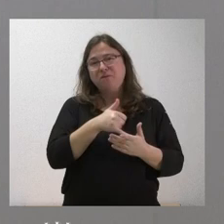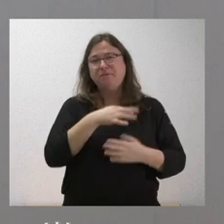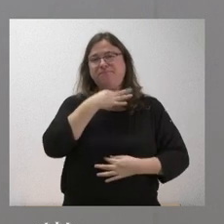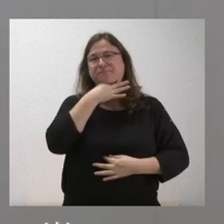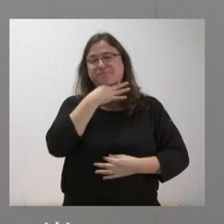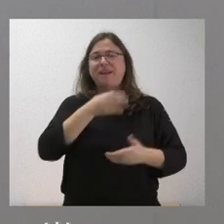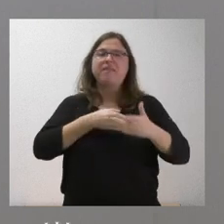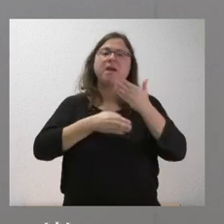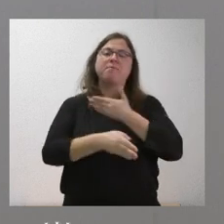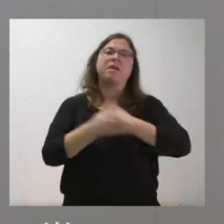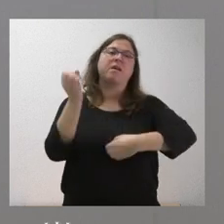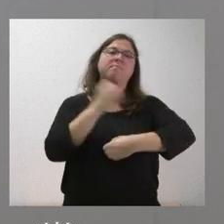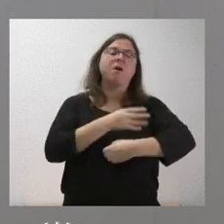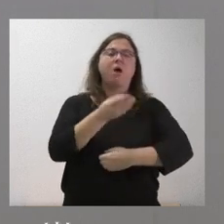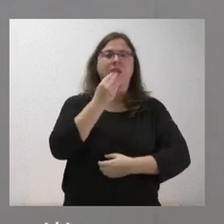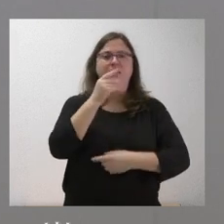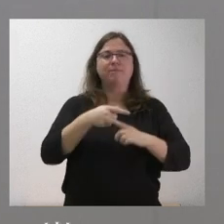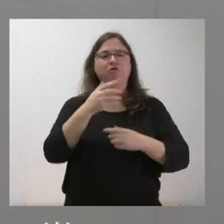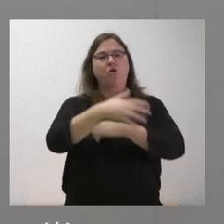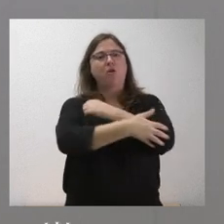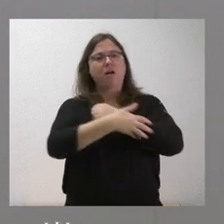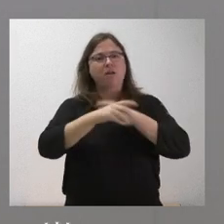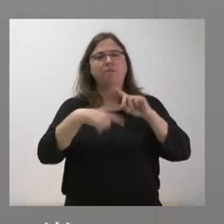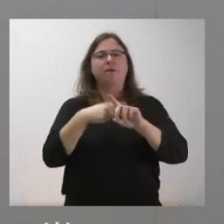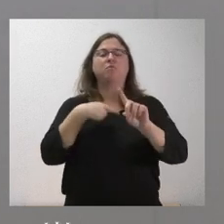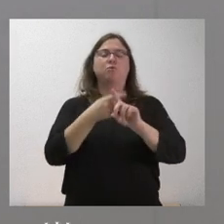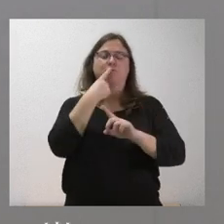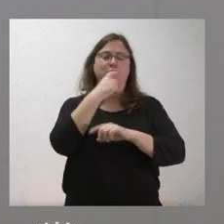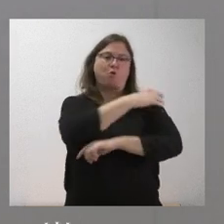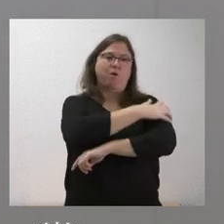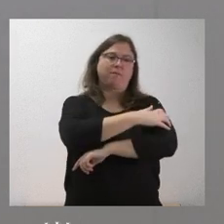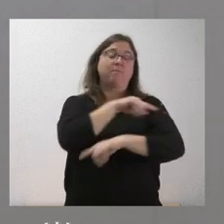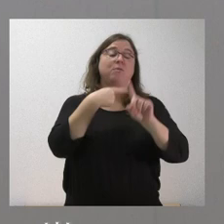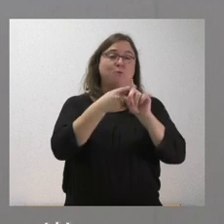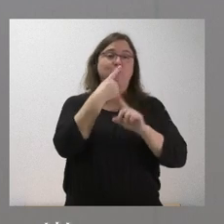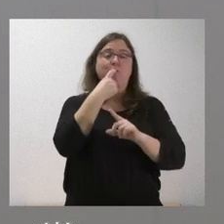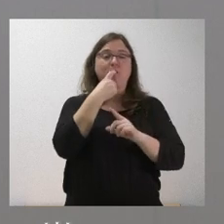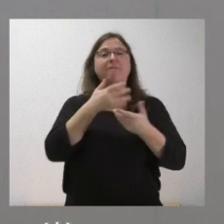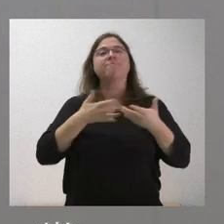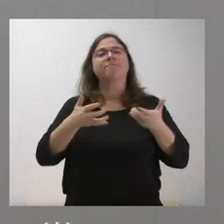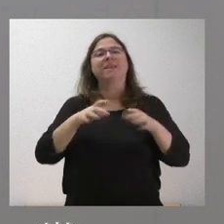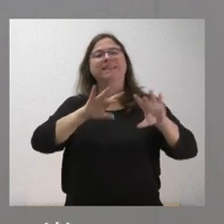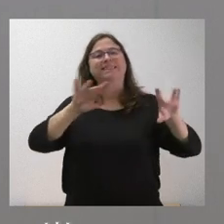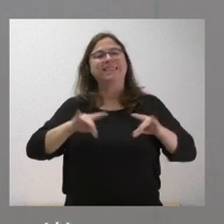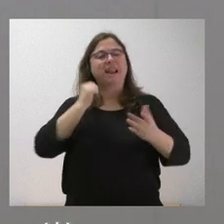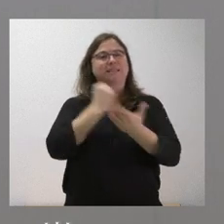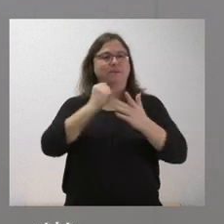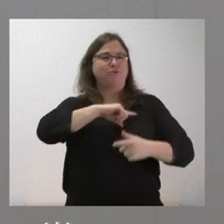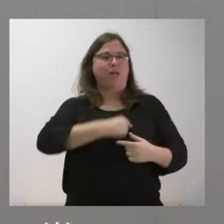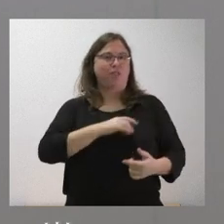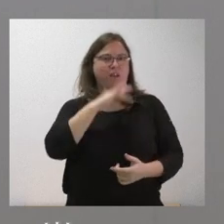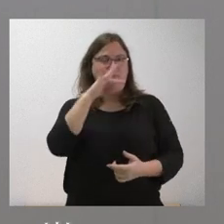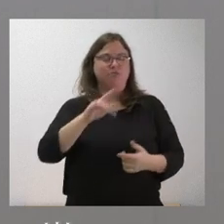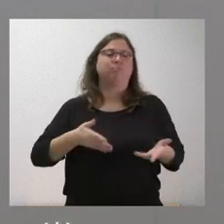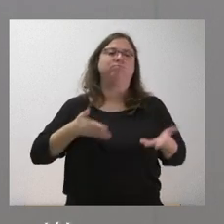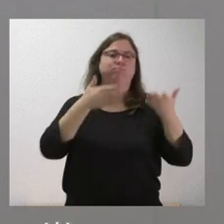banco de alimentos caritas y crur roja para distribuir productos de tierra de sabor las tres entidades cada una de ellas que son sin ánimo de lucro van a